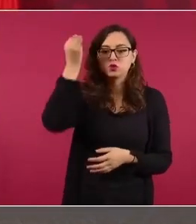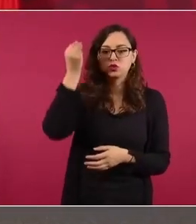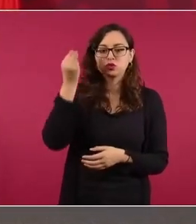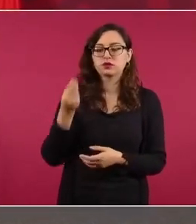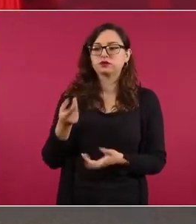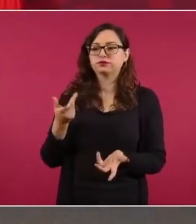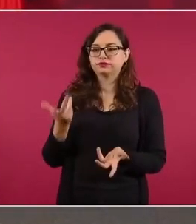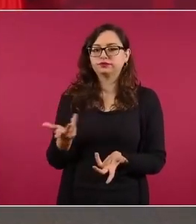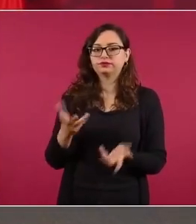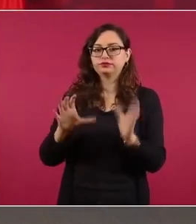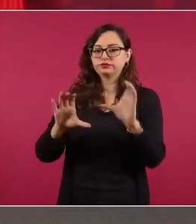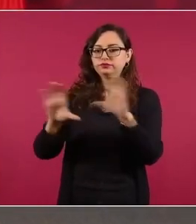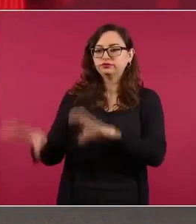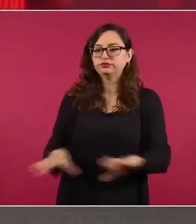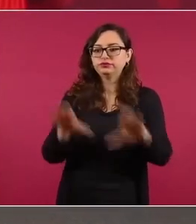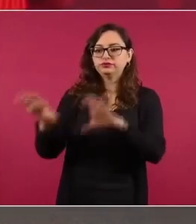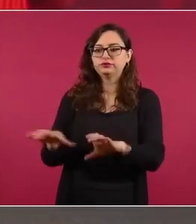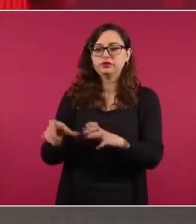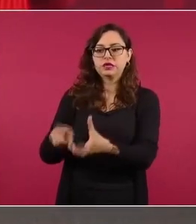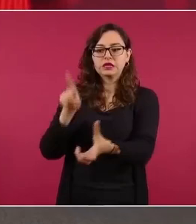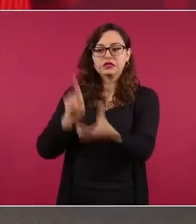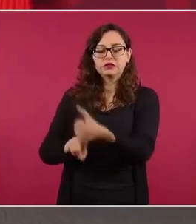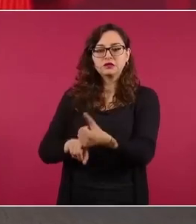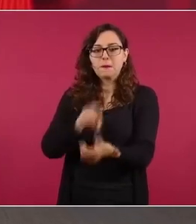Extraen archivos,